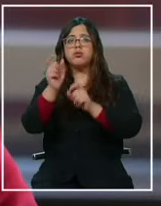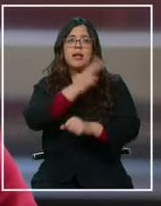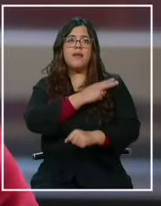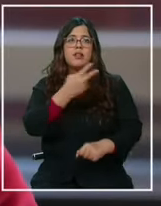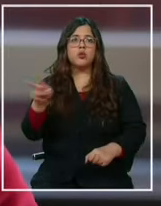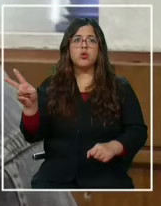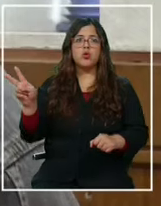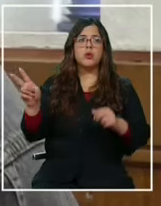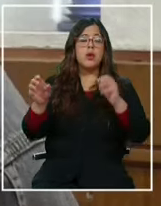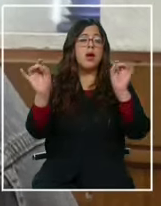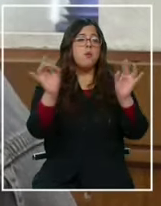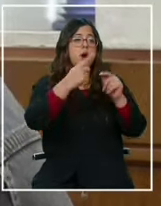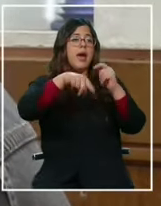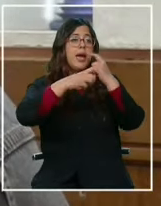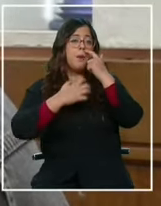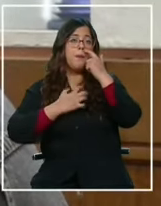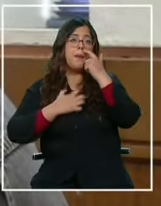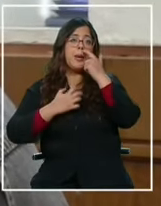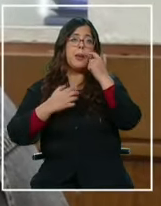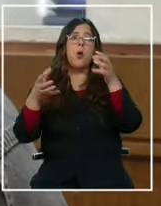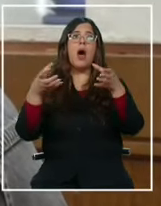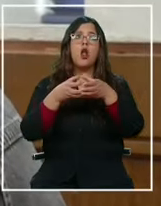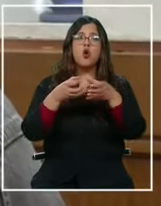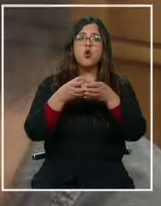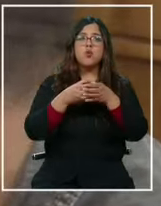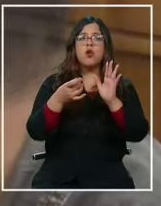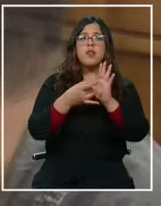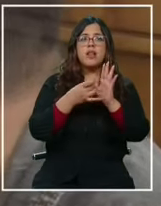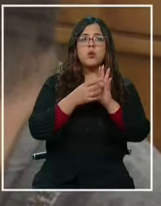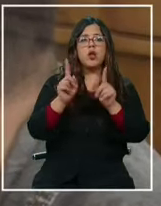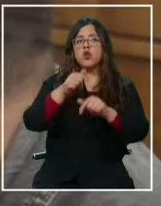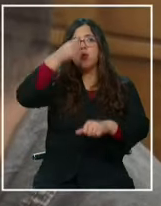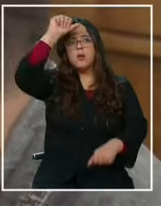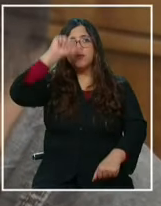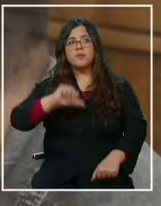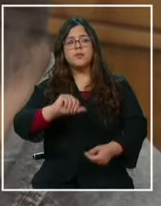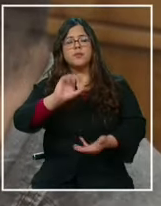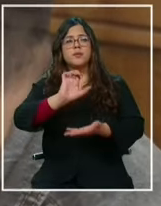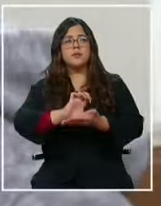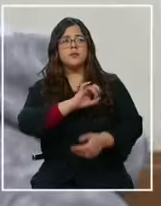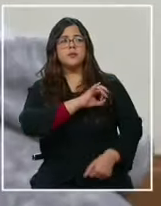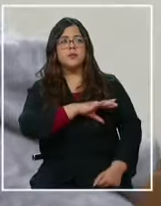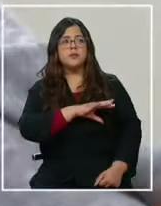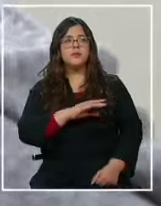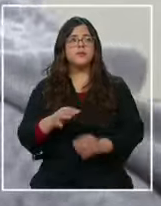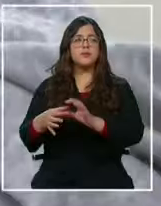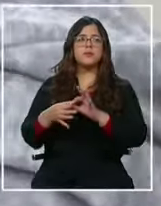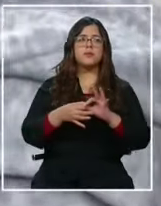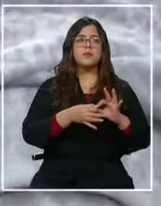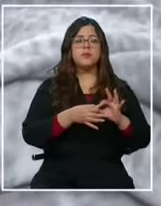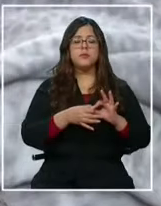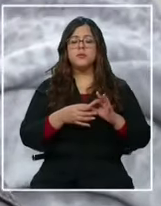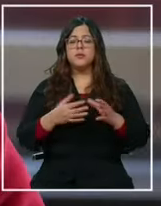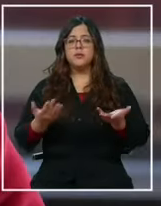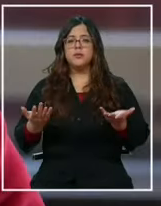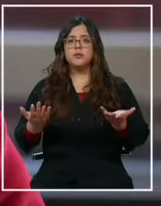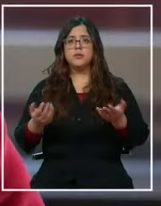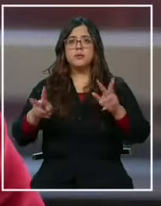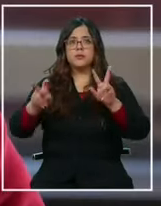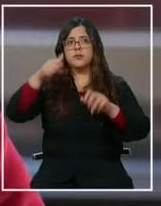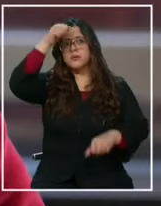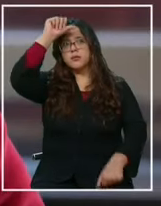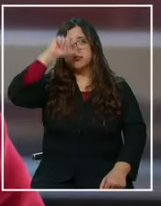le tengan mucho más miedo a la mafia que a la sanción que les puede dar el Estado de Chile, porque en el fondo la